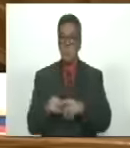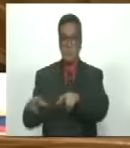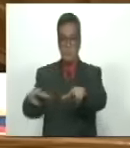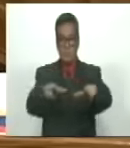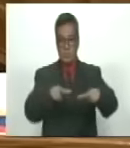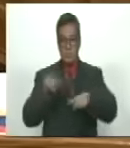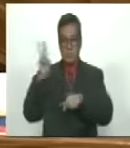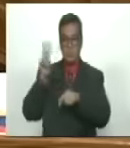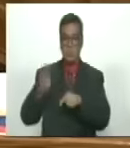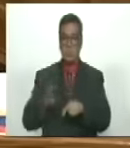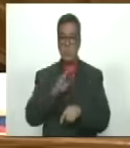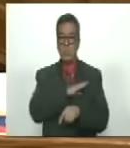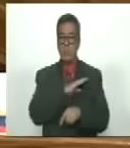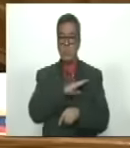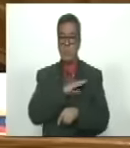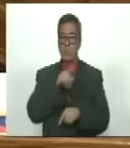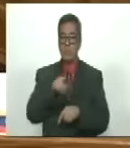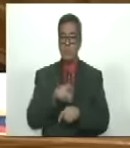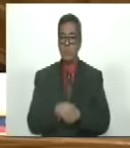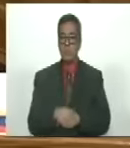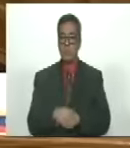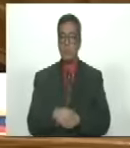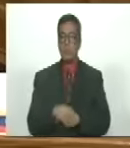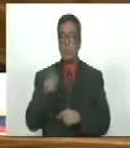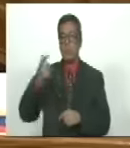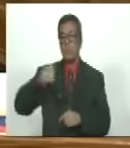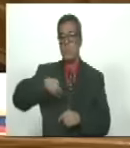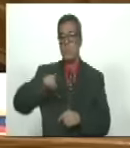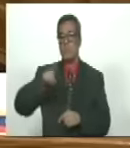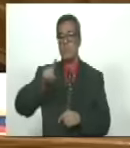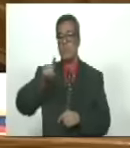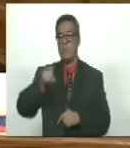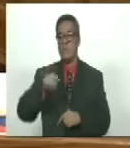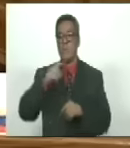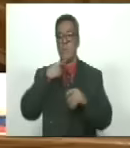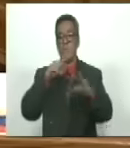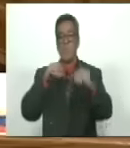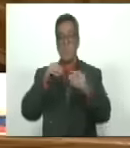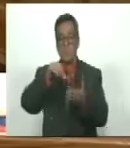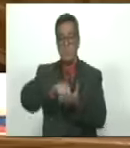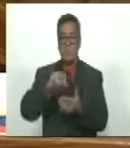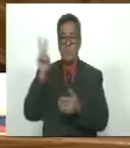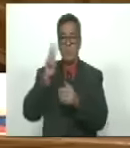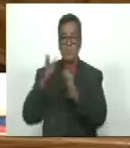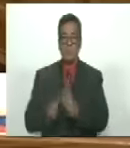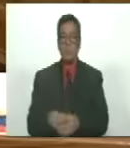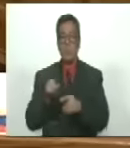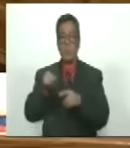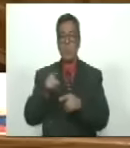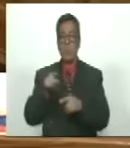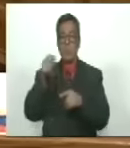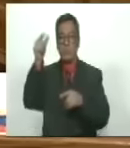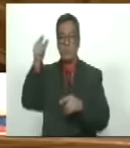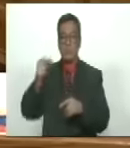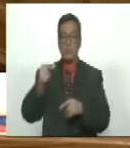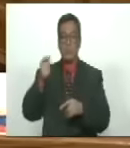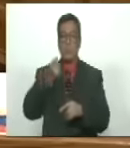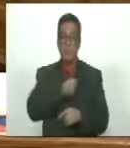territorio de Venezuela es el mismo que tenemos desde que se declaró la Capitanía General de Venezuela por parte del Imperio